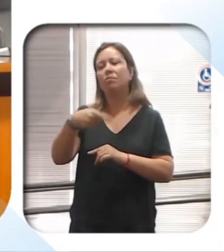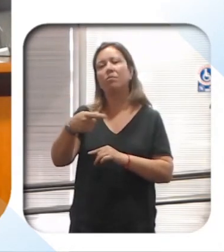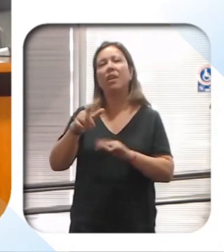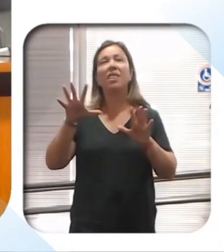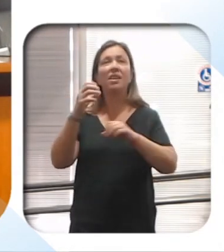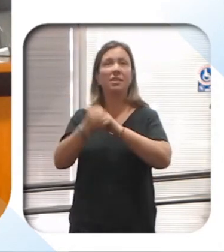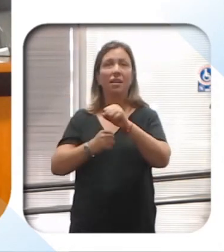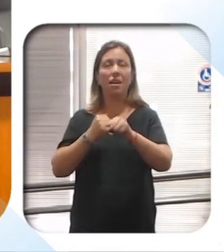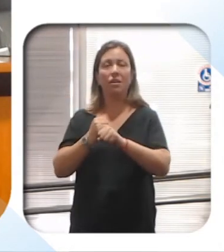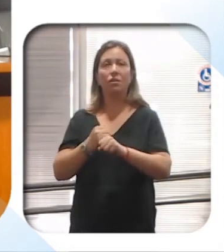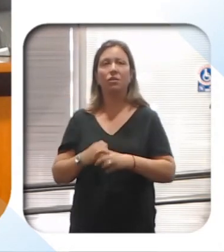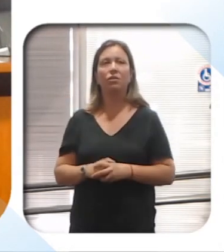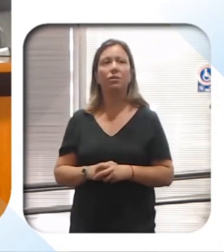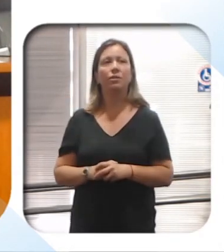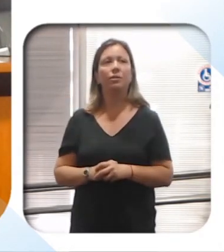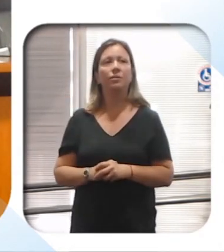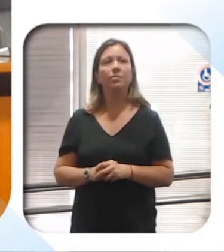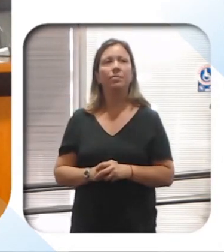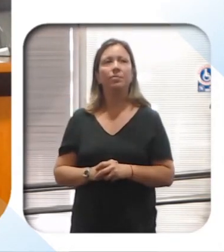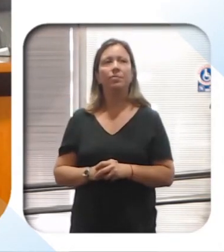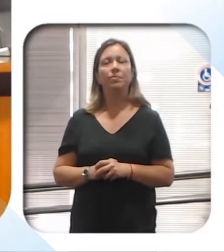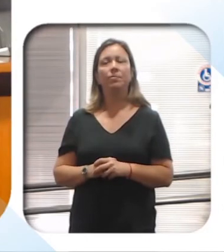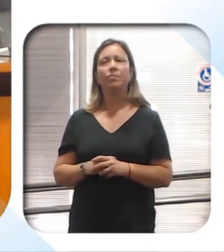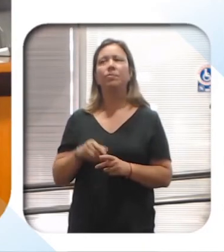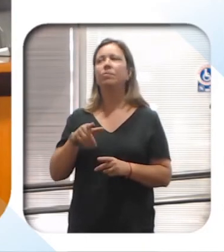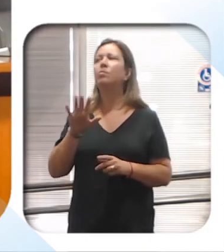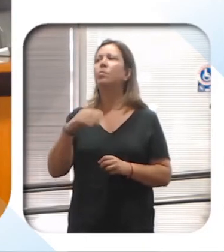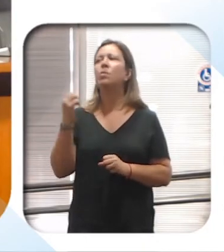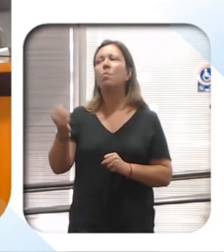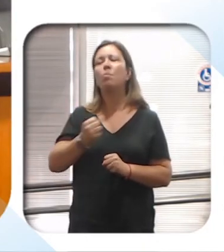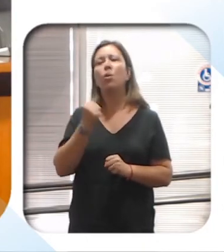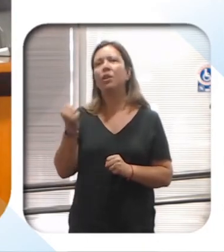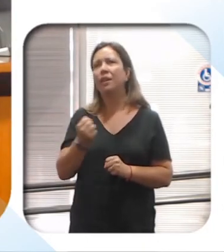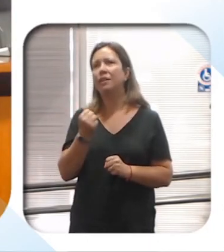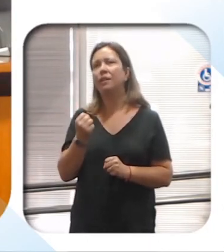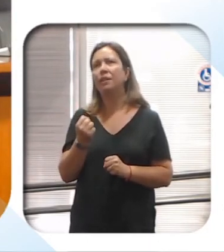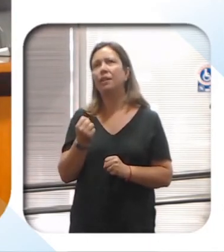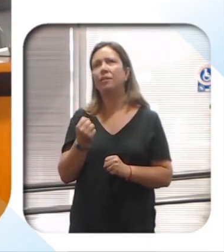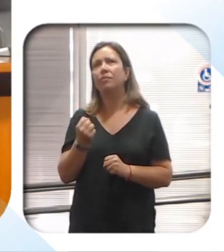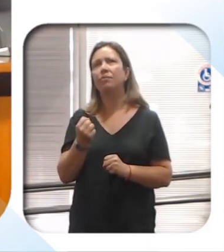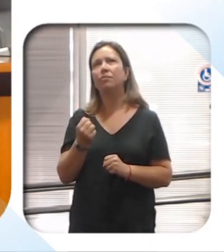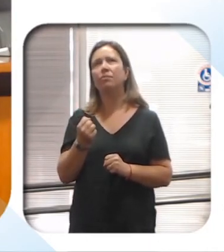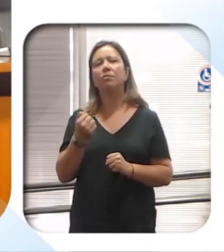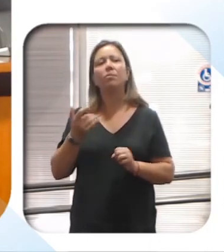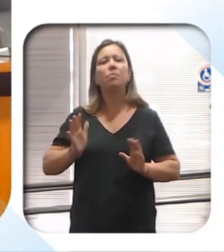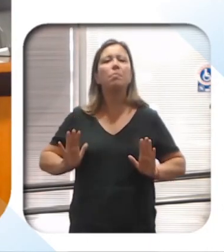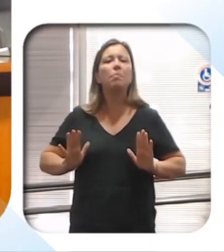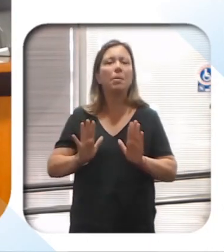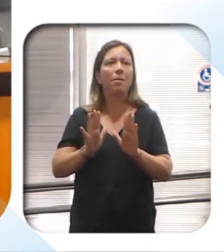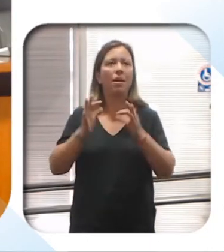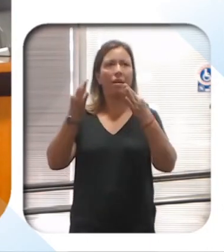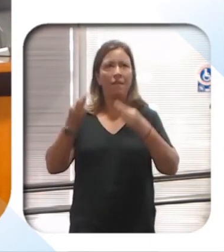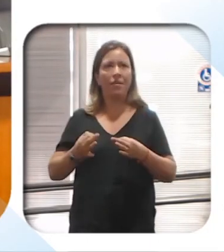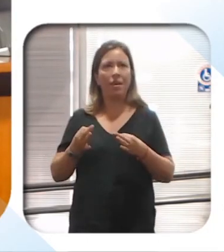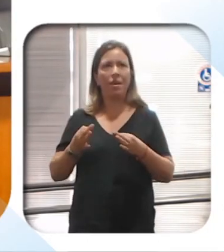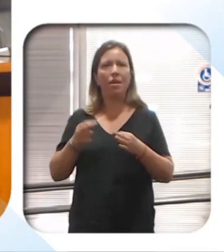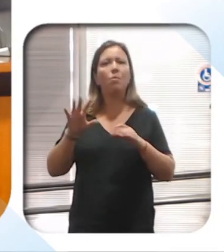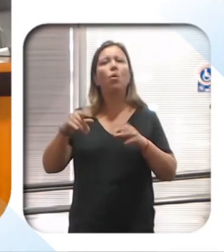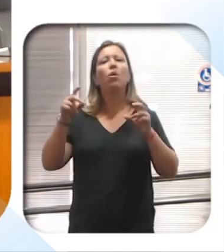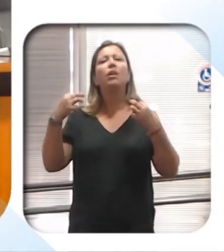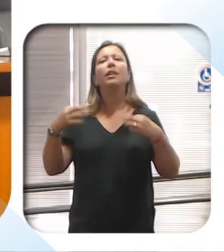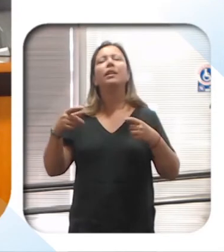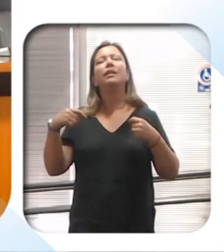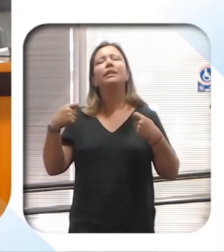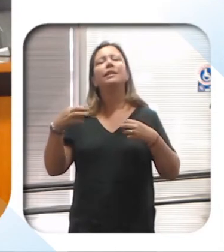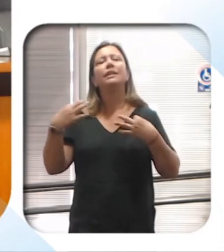unos días los 10 años, es la importancia que tiene la formación en seguridad